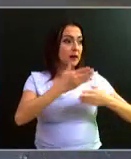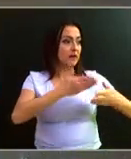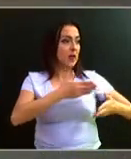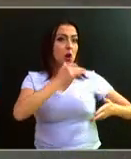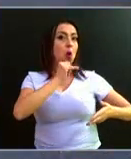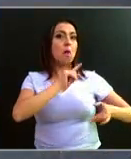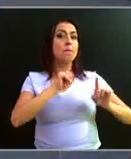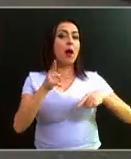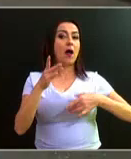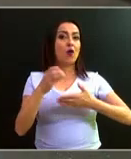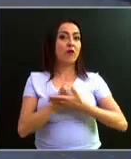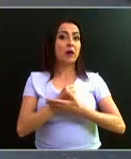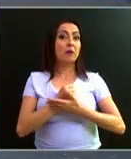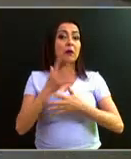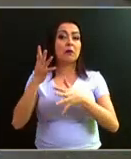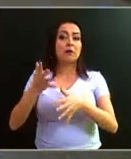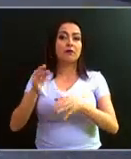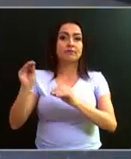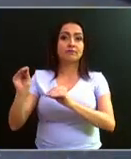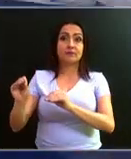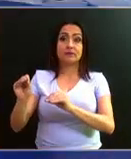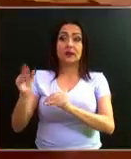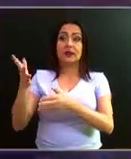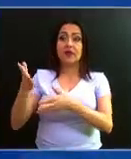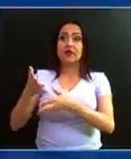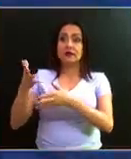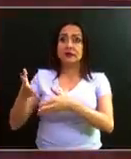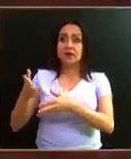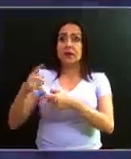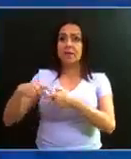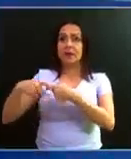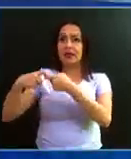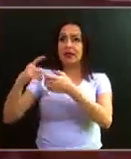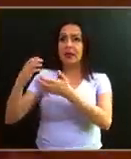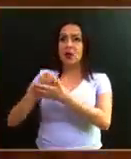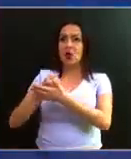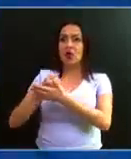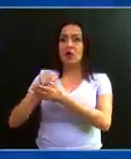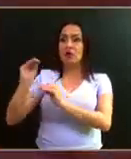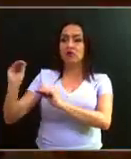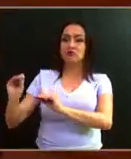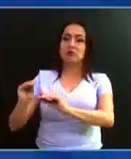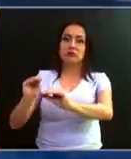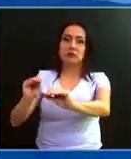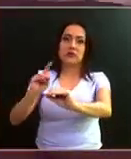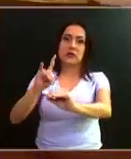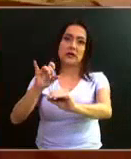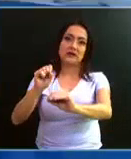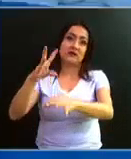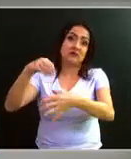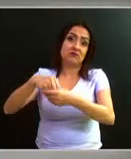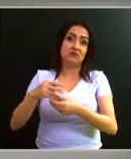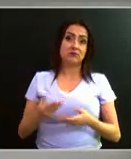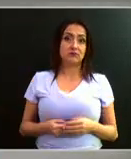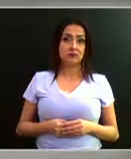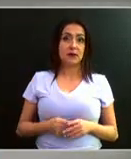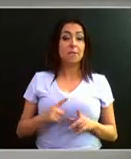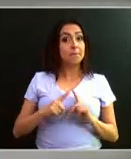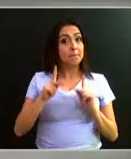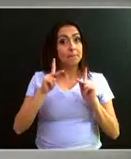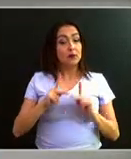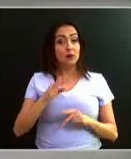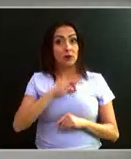no activan la póliza, el dinero pasa de la reserva de siniestros pendientes de cobro a las arcas del INS. Y en caso de que la